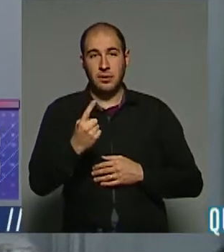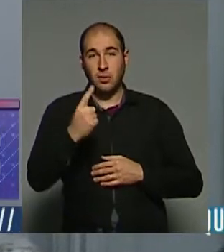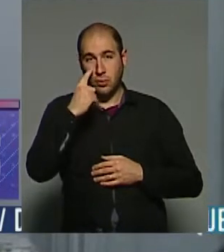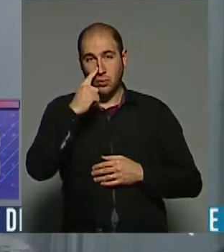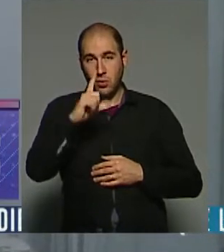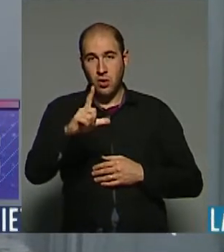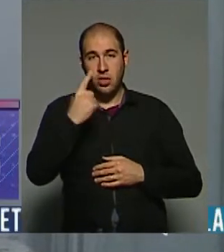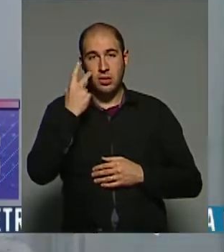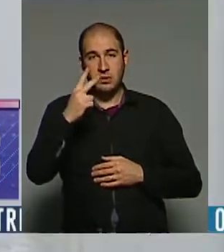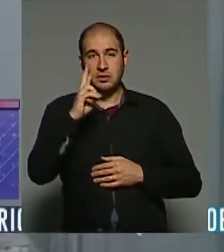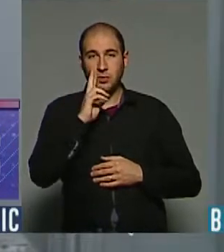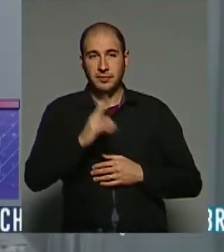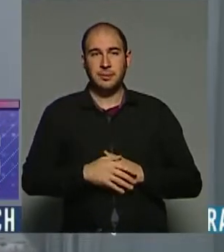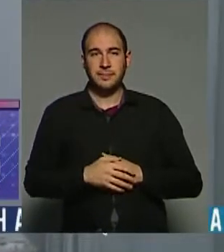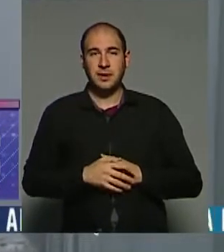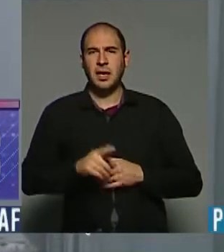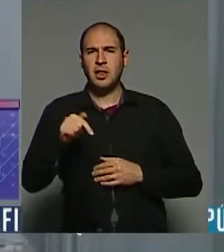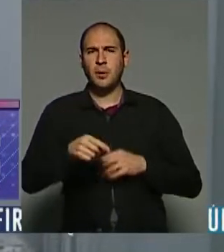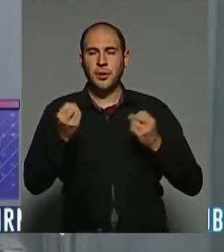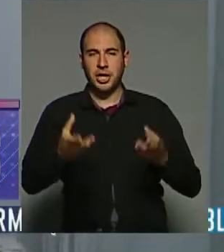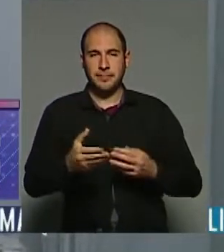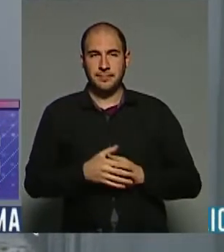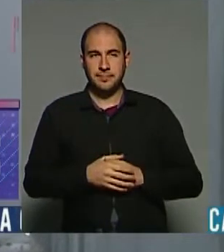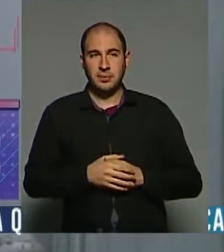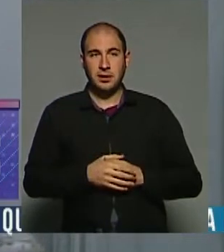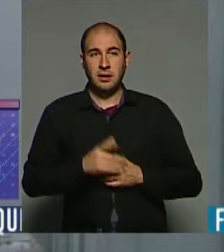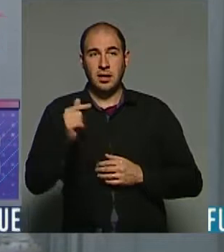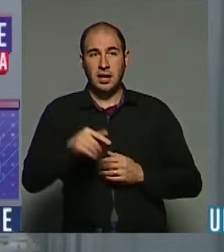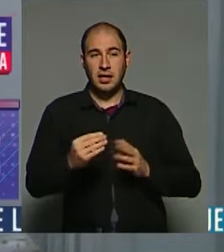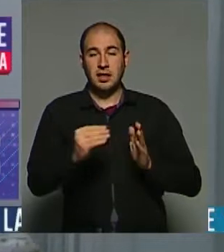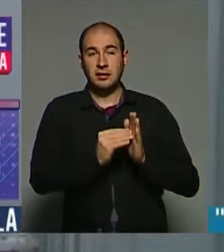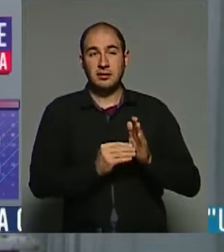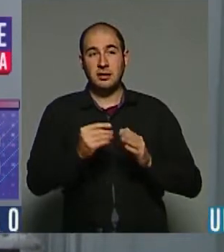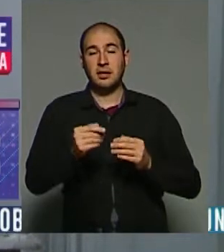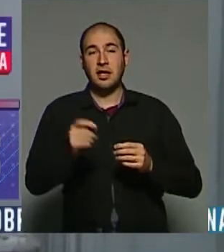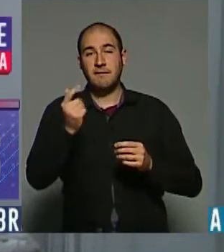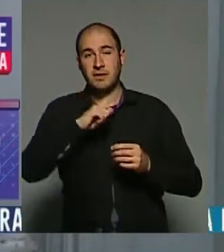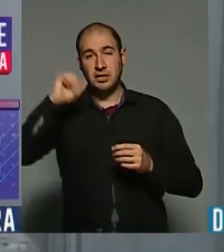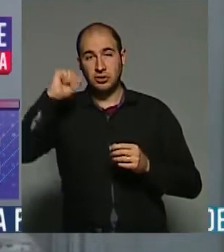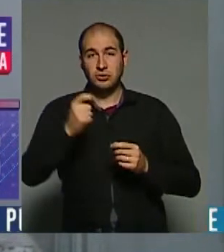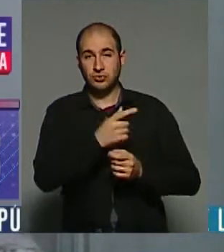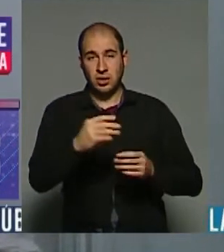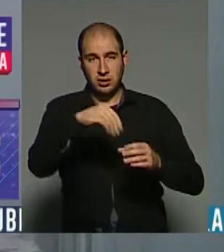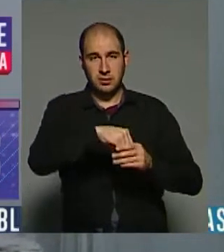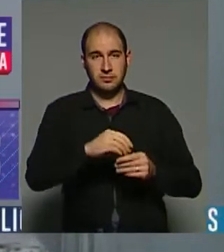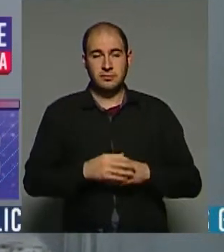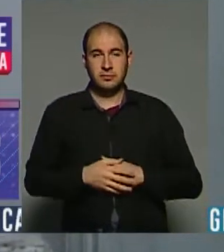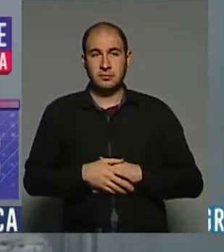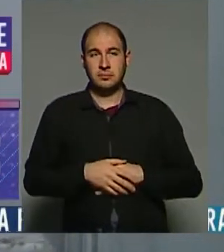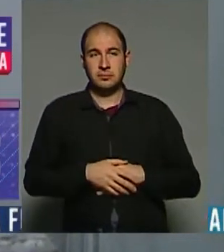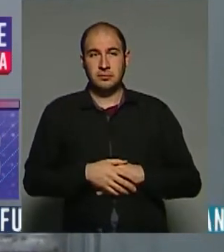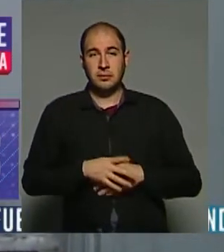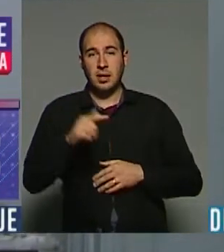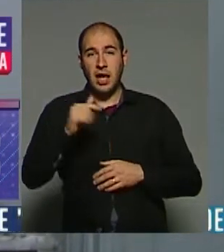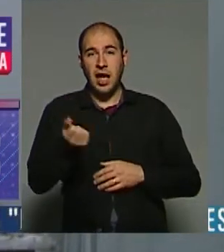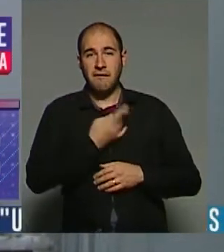el primero de julio del 2019. Se debe básicamente a la consideración del efecto de la inflación en los salarios. Entonces, por